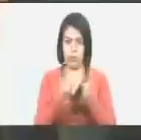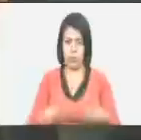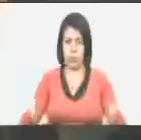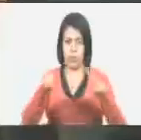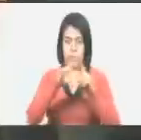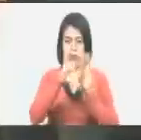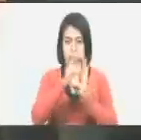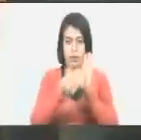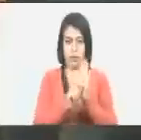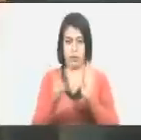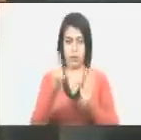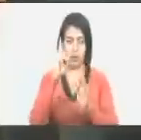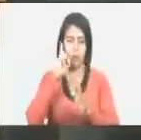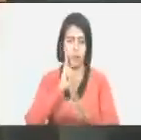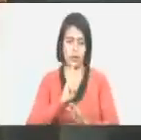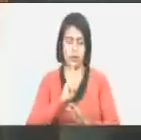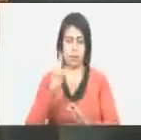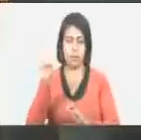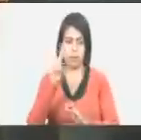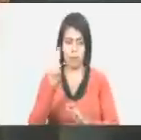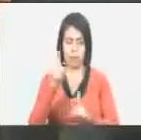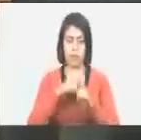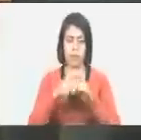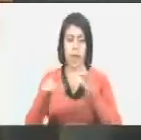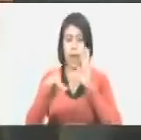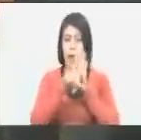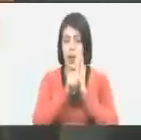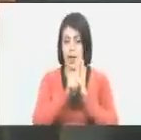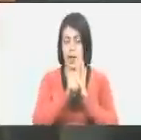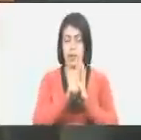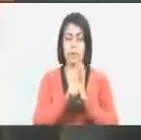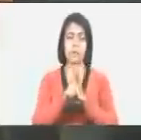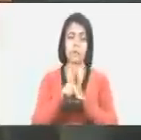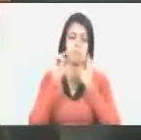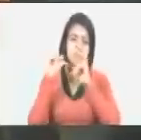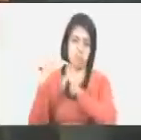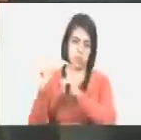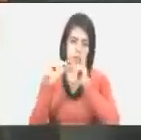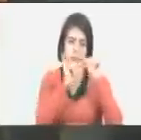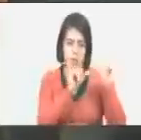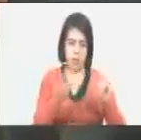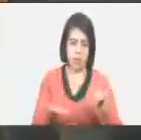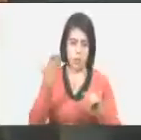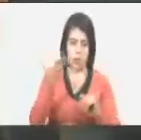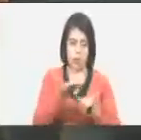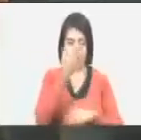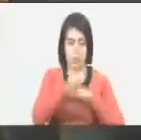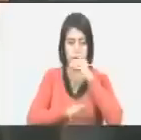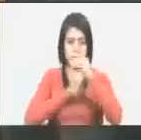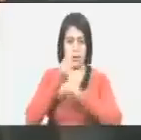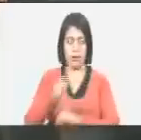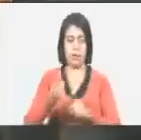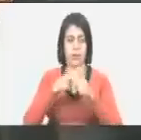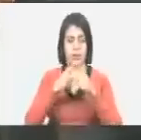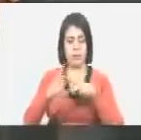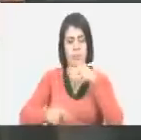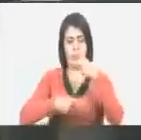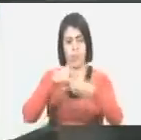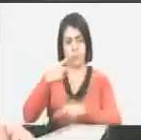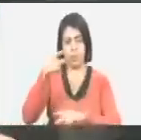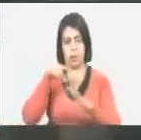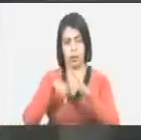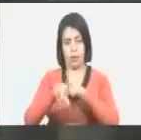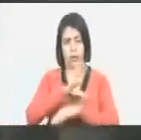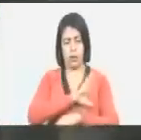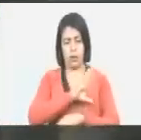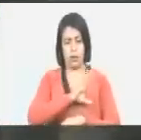de la Constitución de la República Bolivariana de Venezuela y la ley, recibiendo la misma prioridad que las realizadas en el marco de los procedimientos